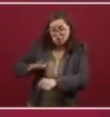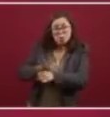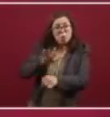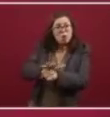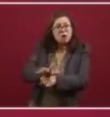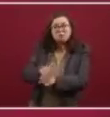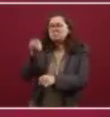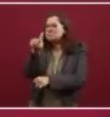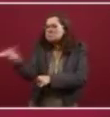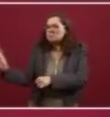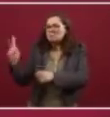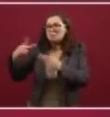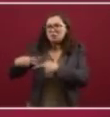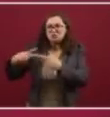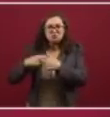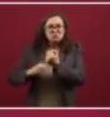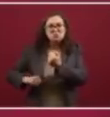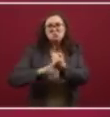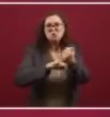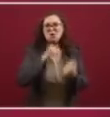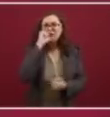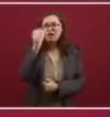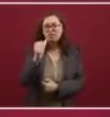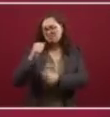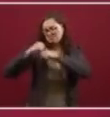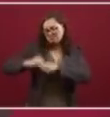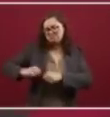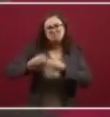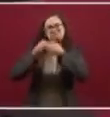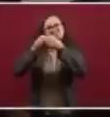respaldo ciudadano, ya no tiene